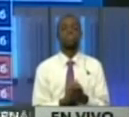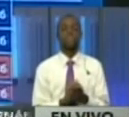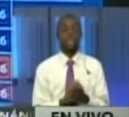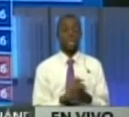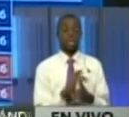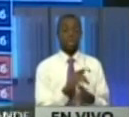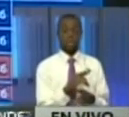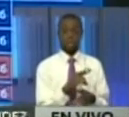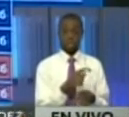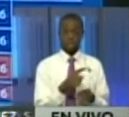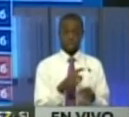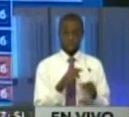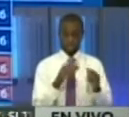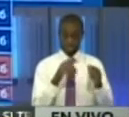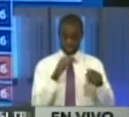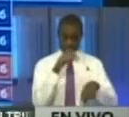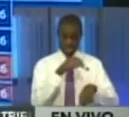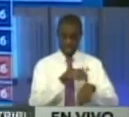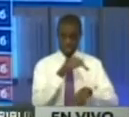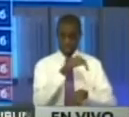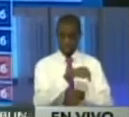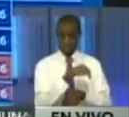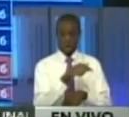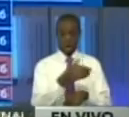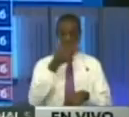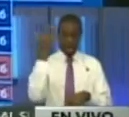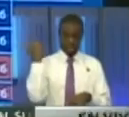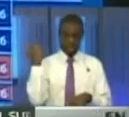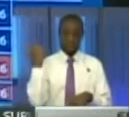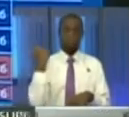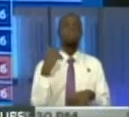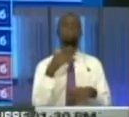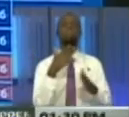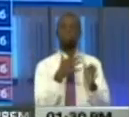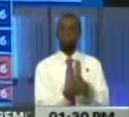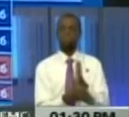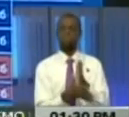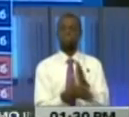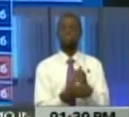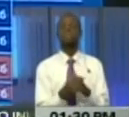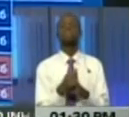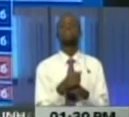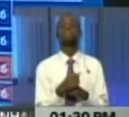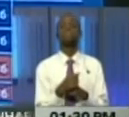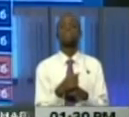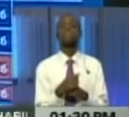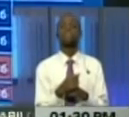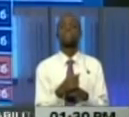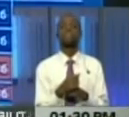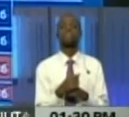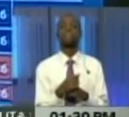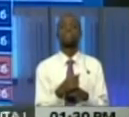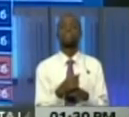teníamos nosotros en ese momento el proceso